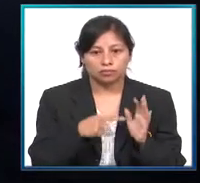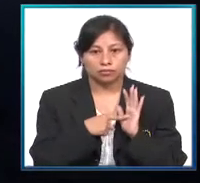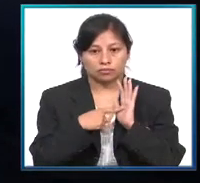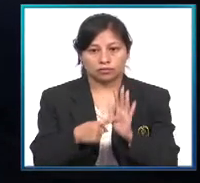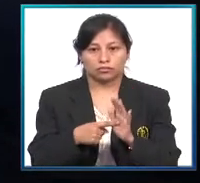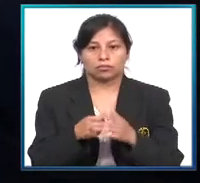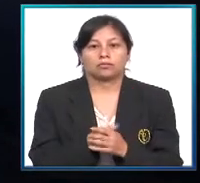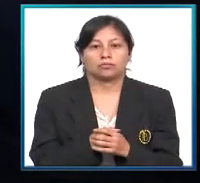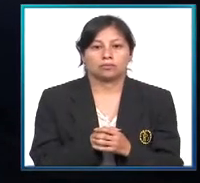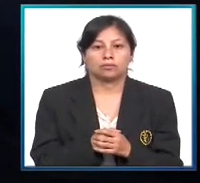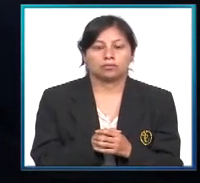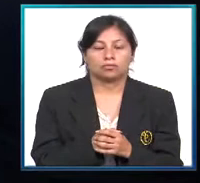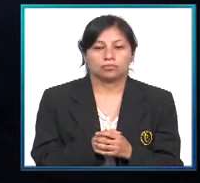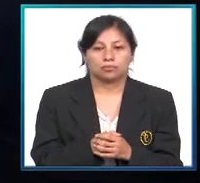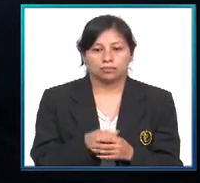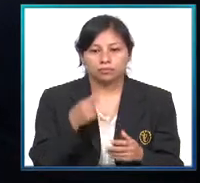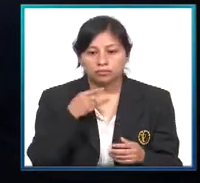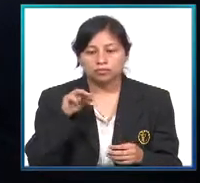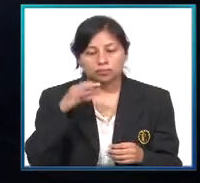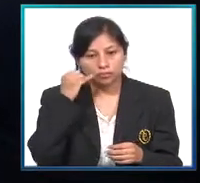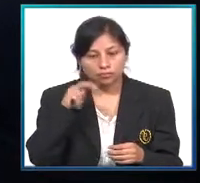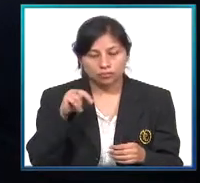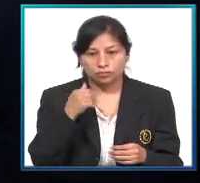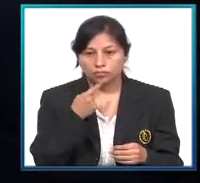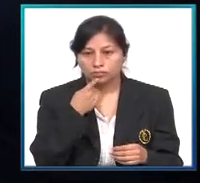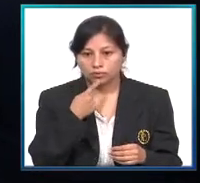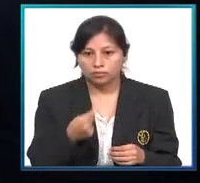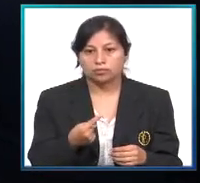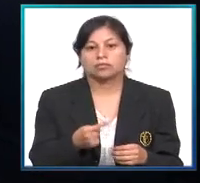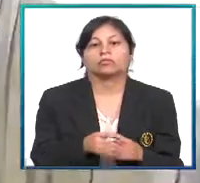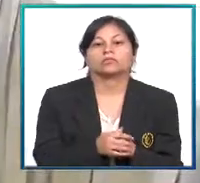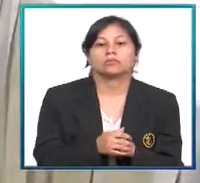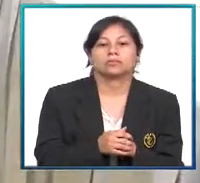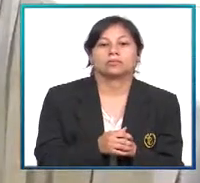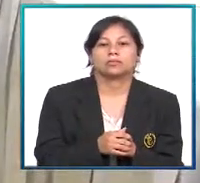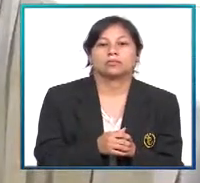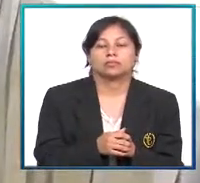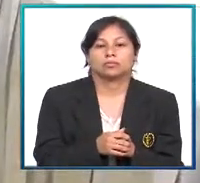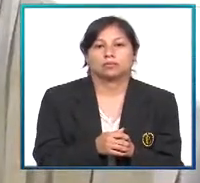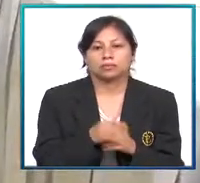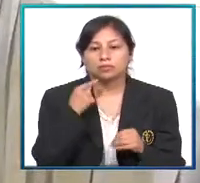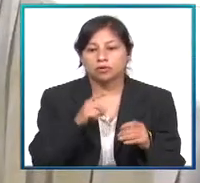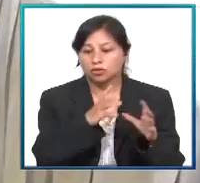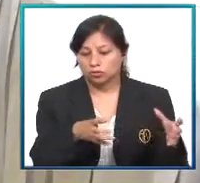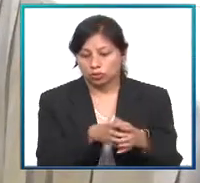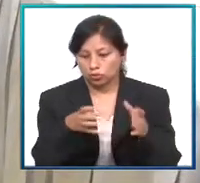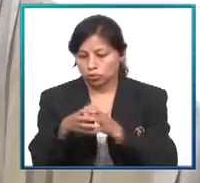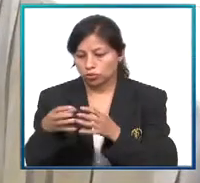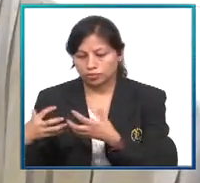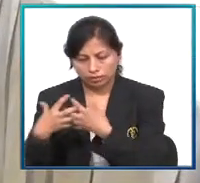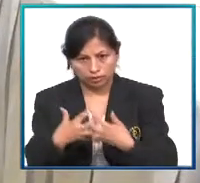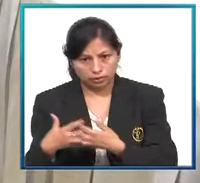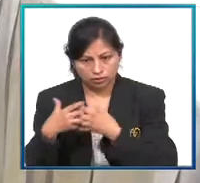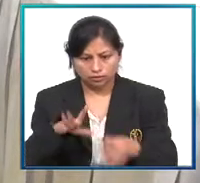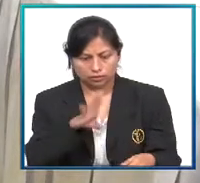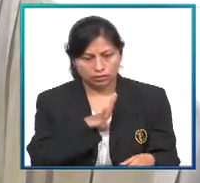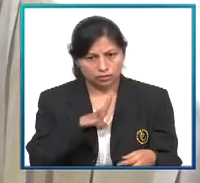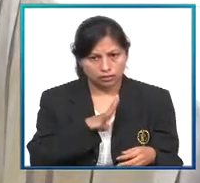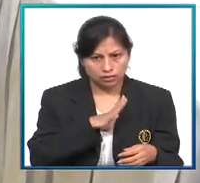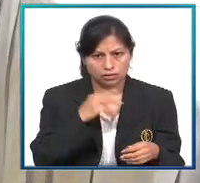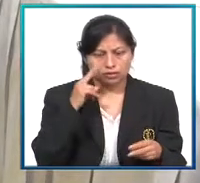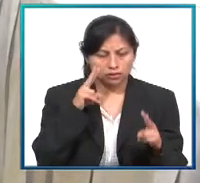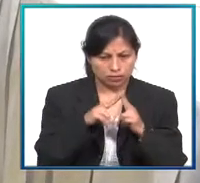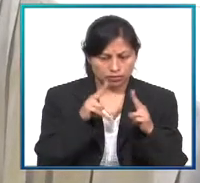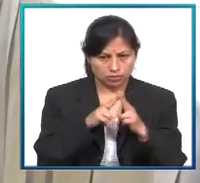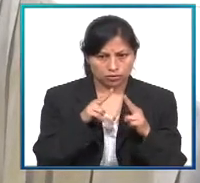y subgerentes del ICTA, INAP, Fonagro, ENCA, INDECA y Fontierras, para dar a conocer la ejecución que han tenido en 2020